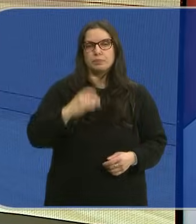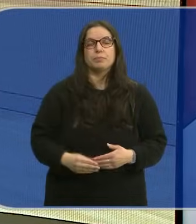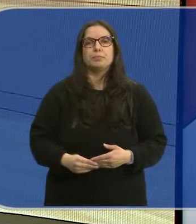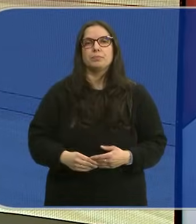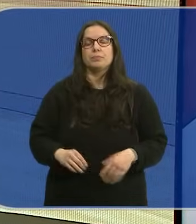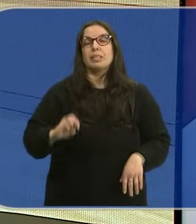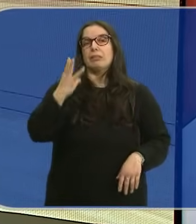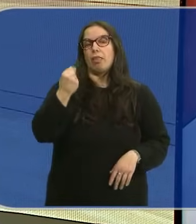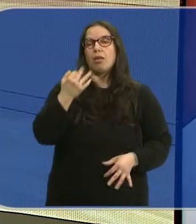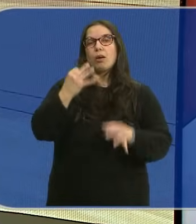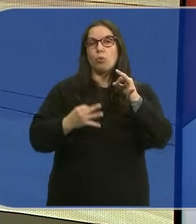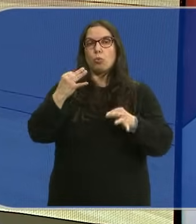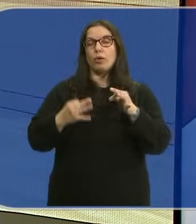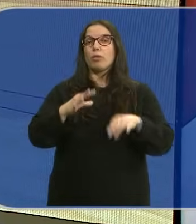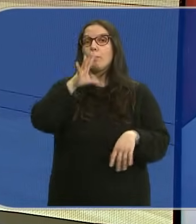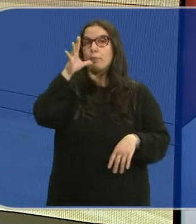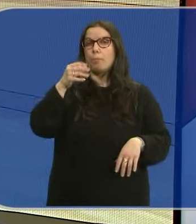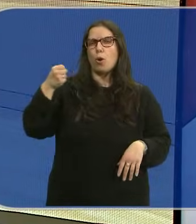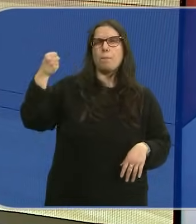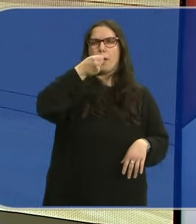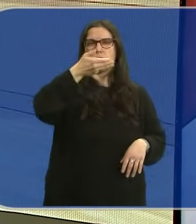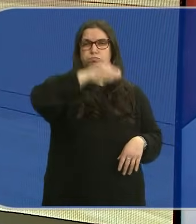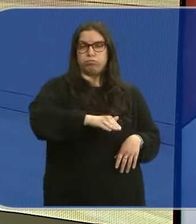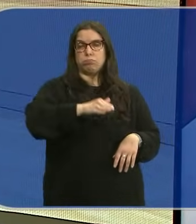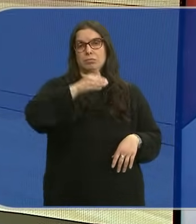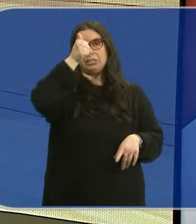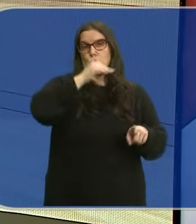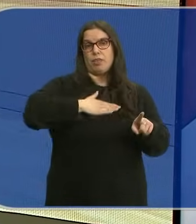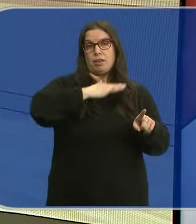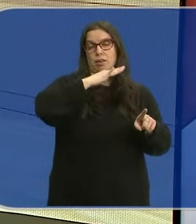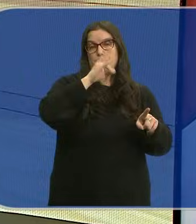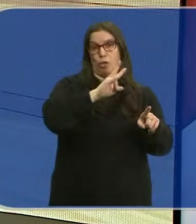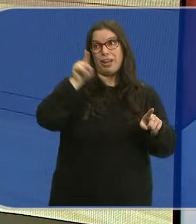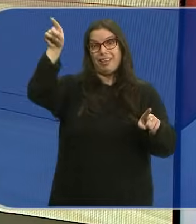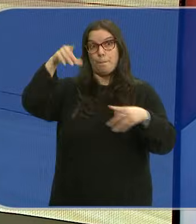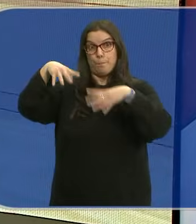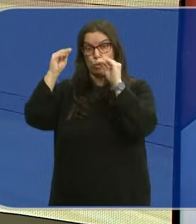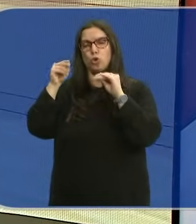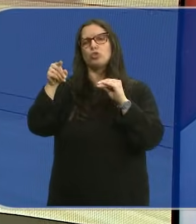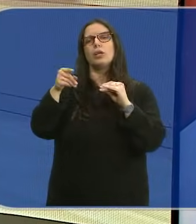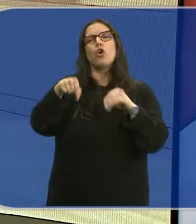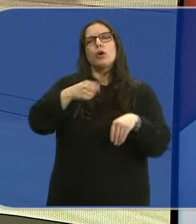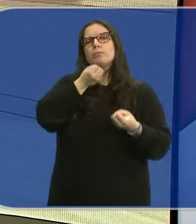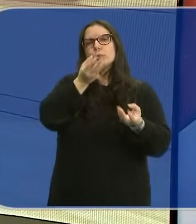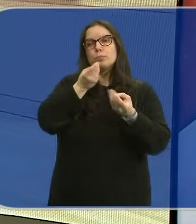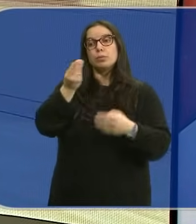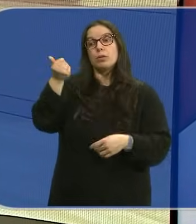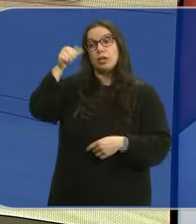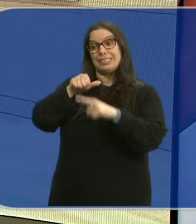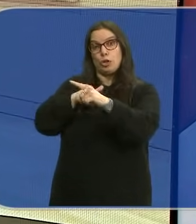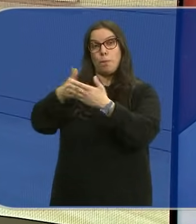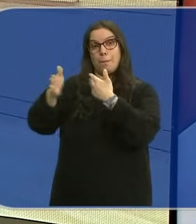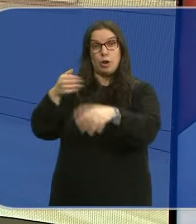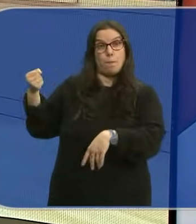En la tercera jornada del juicio por el asesinato de Sergio Delgado en Burgos han testificado allegados del acusado.